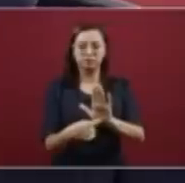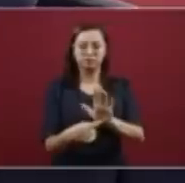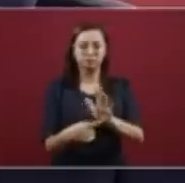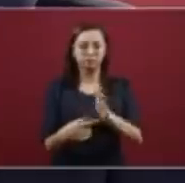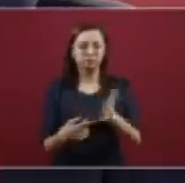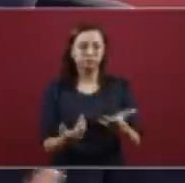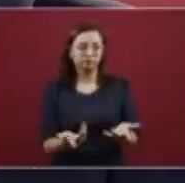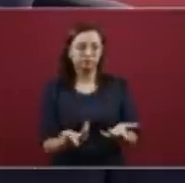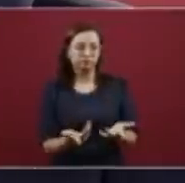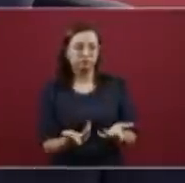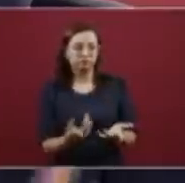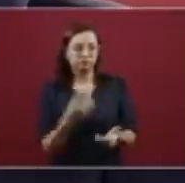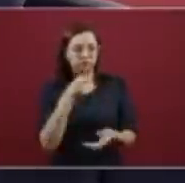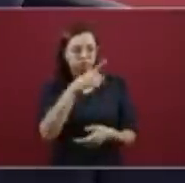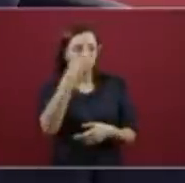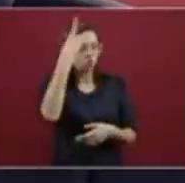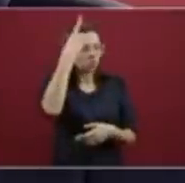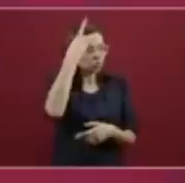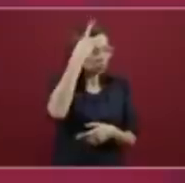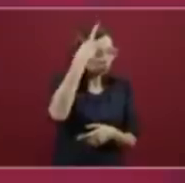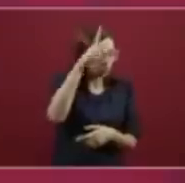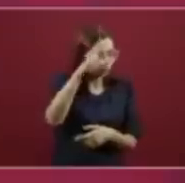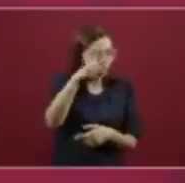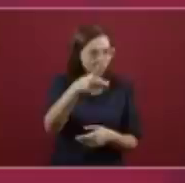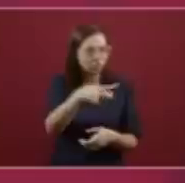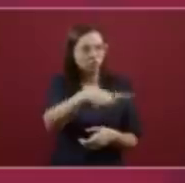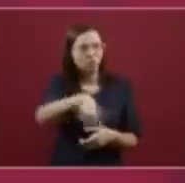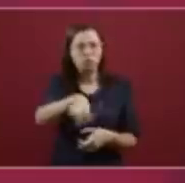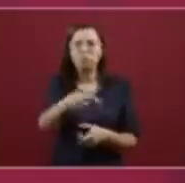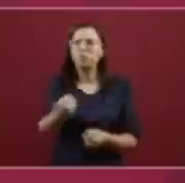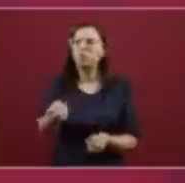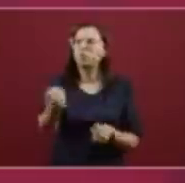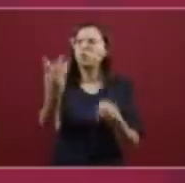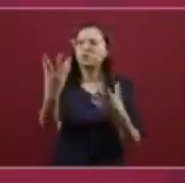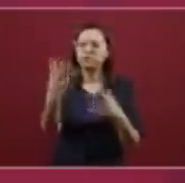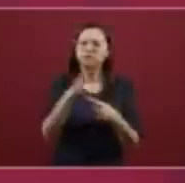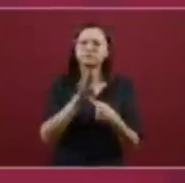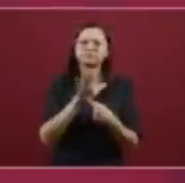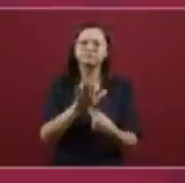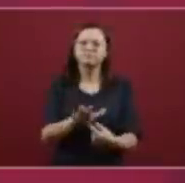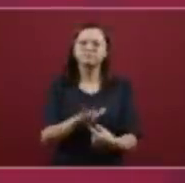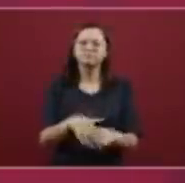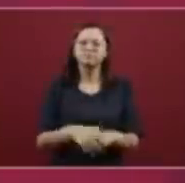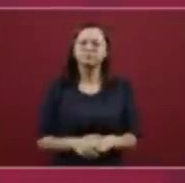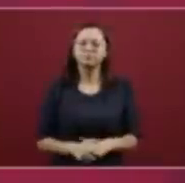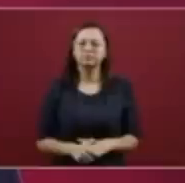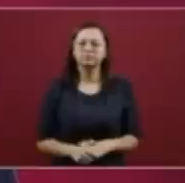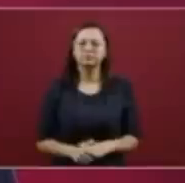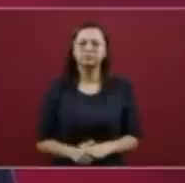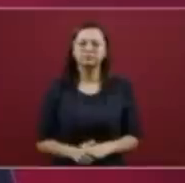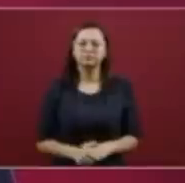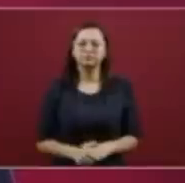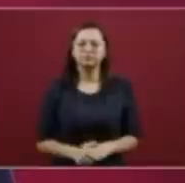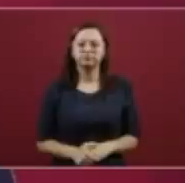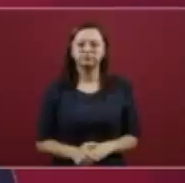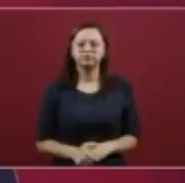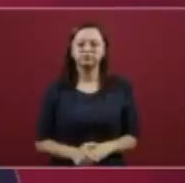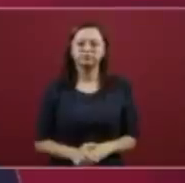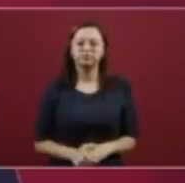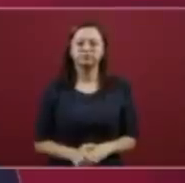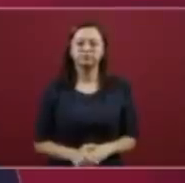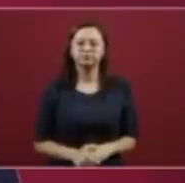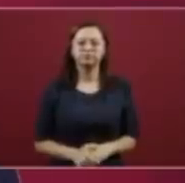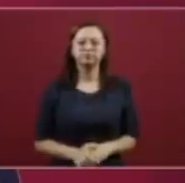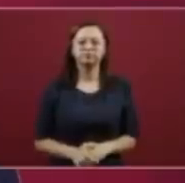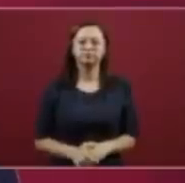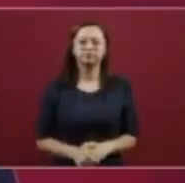cuántas gasolineras tienen estos consorcios. Lo más importante es que no